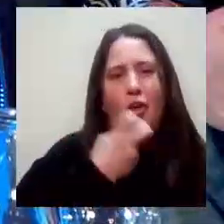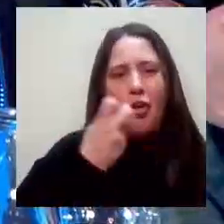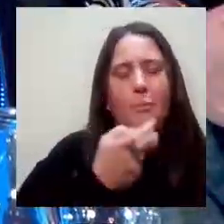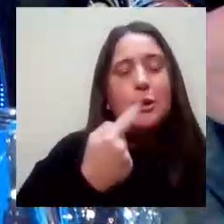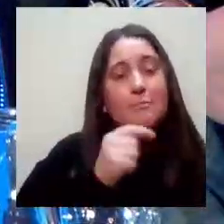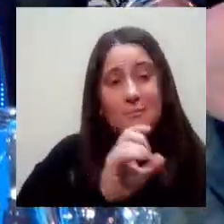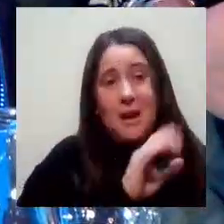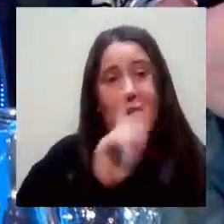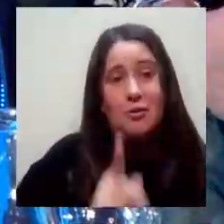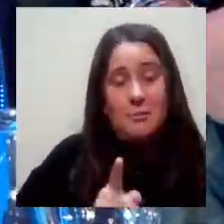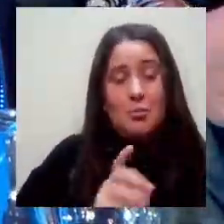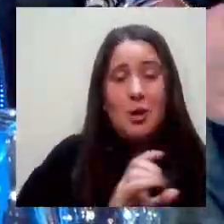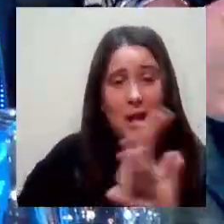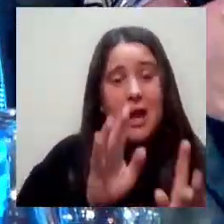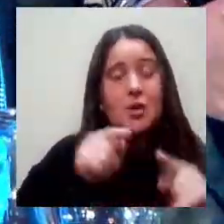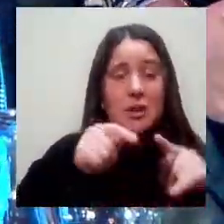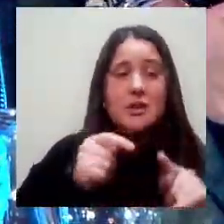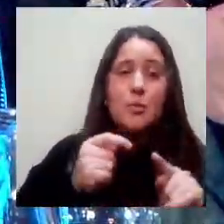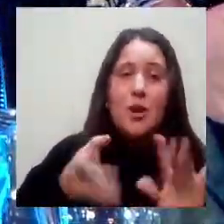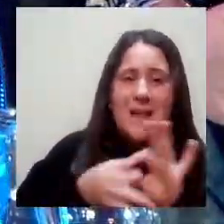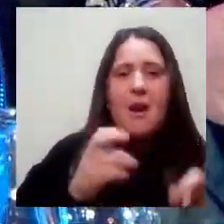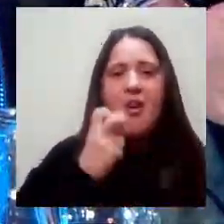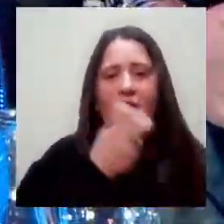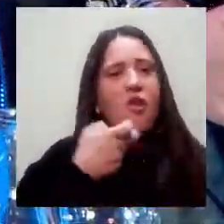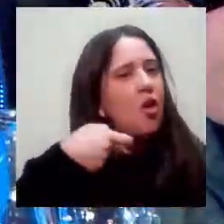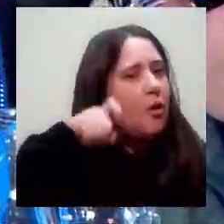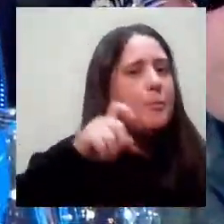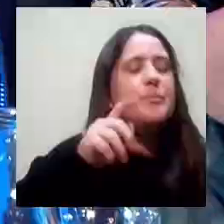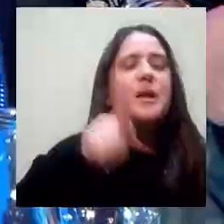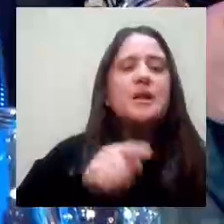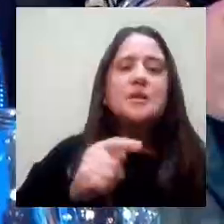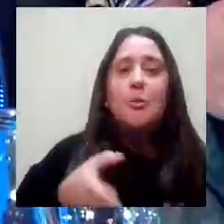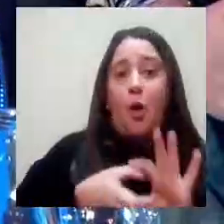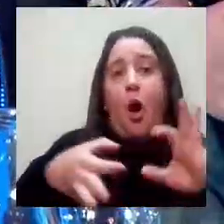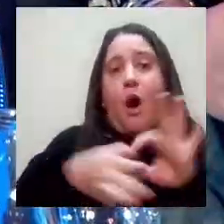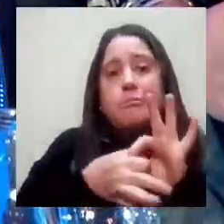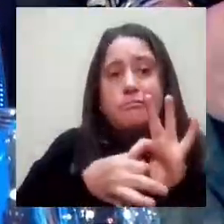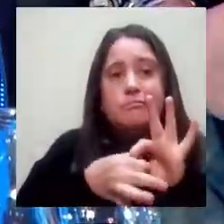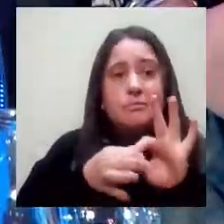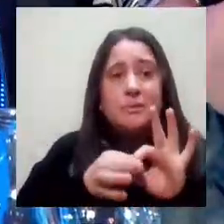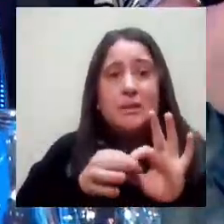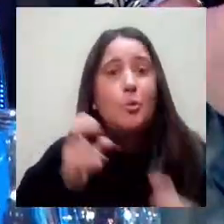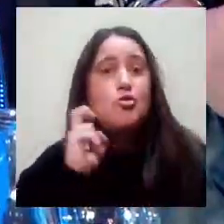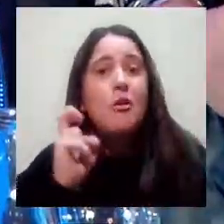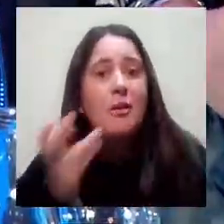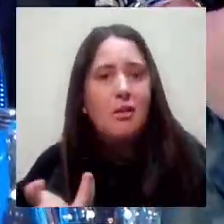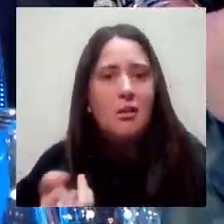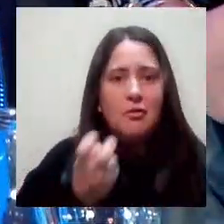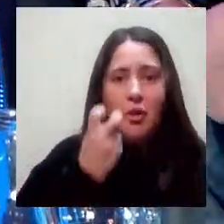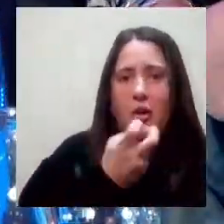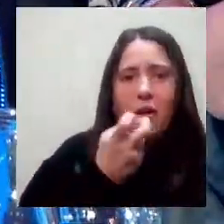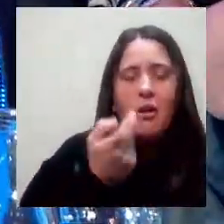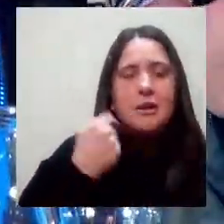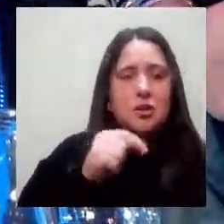porque está claro que el ensamblaje fonológico es ensamblar, que es unir, fonología, que es sonido. Entonces, ¿qué es leer